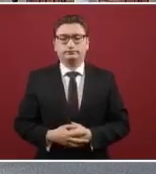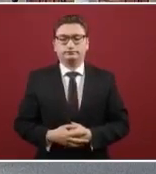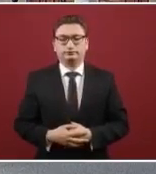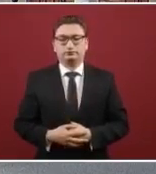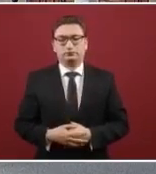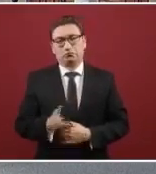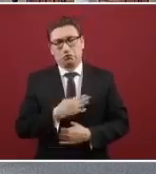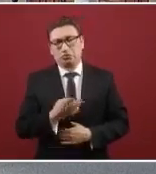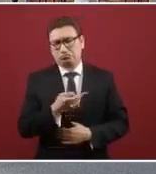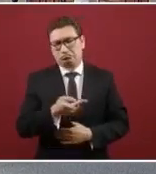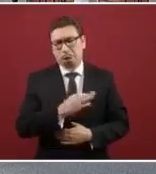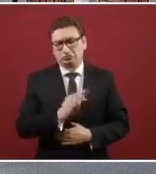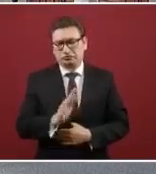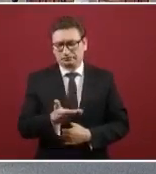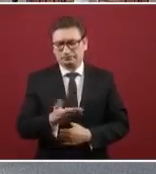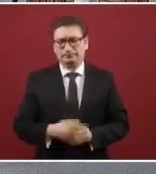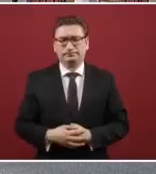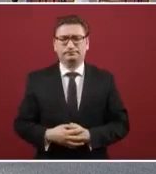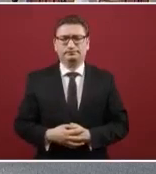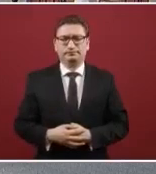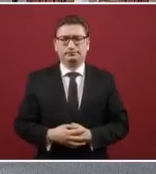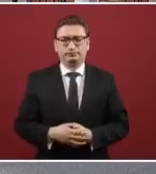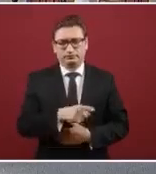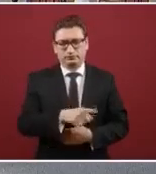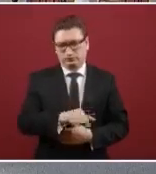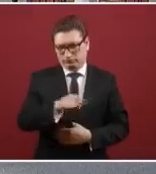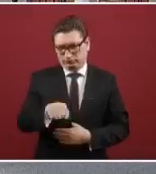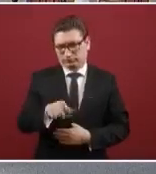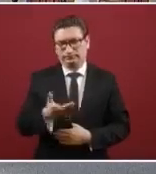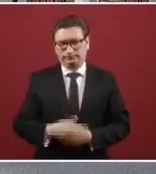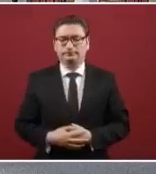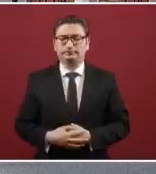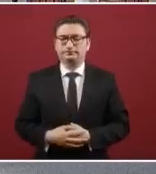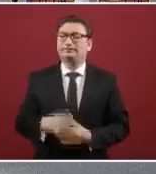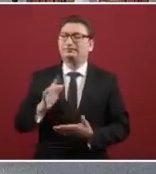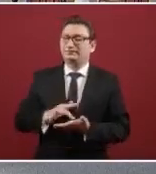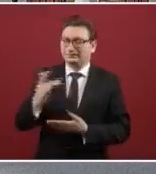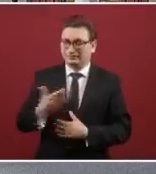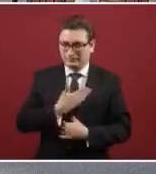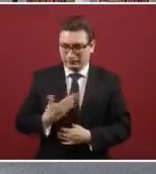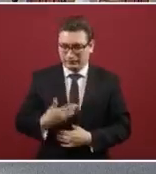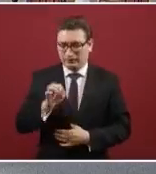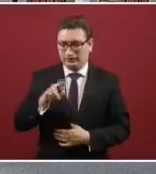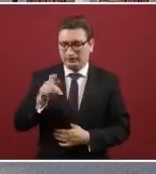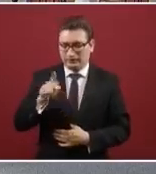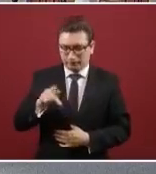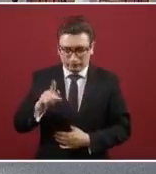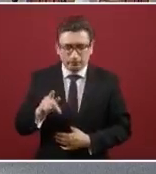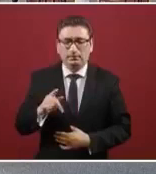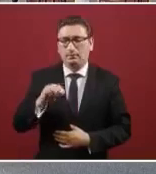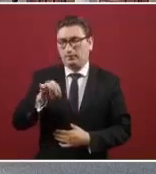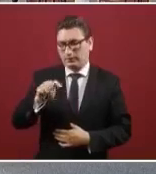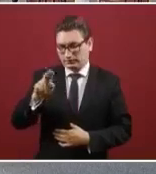Bueno, los dos. Los dos. Y luego tú. Muchas gracias, presidente. Eric Martin de Bloomberg